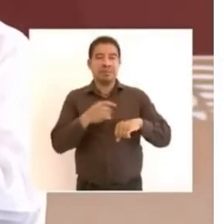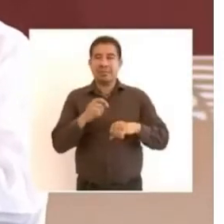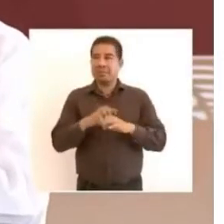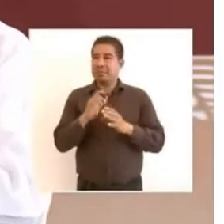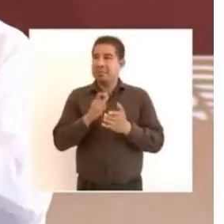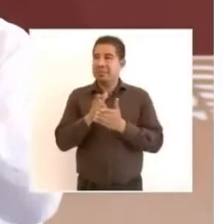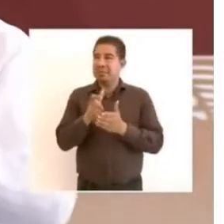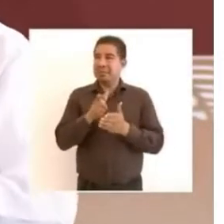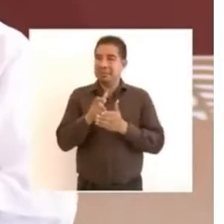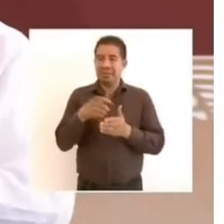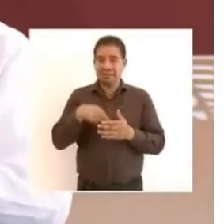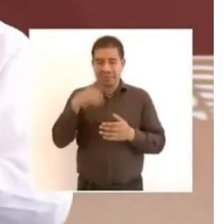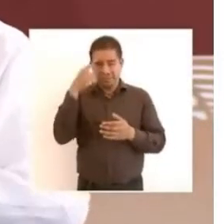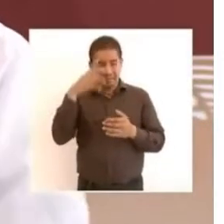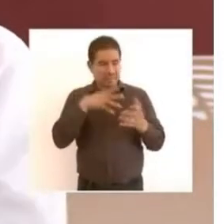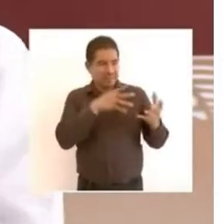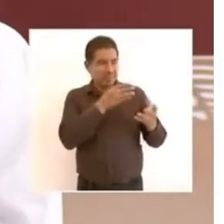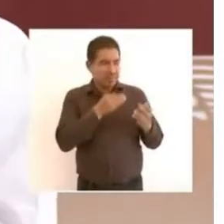a los postes.